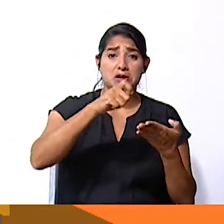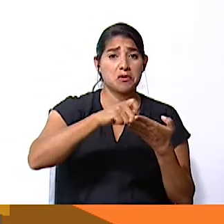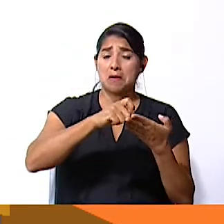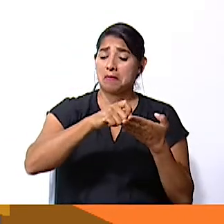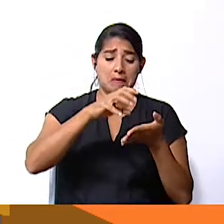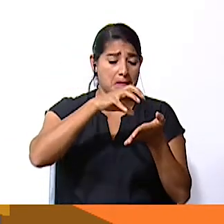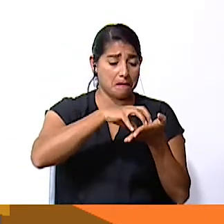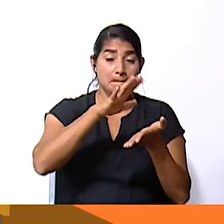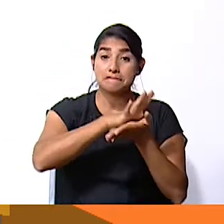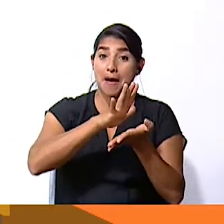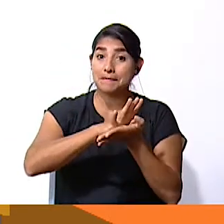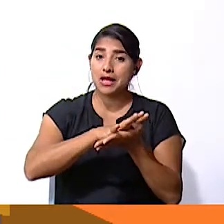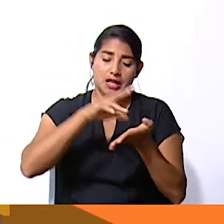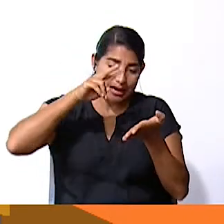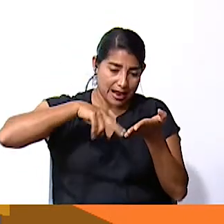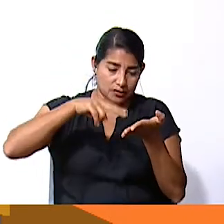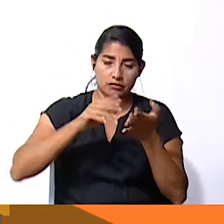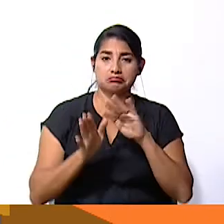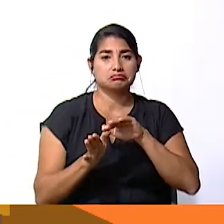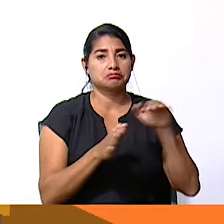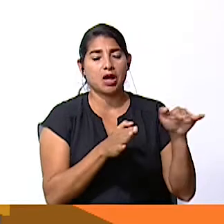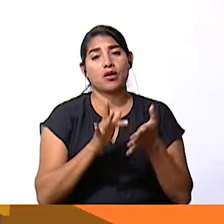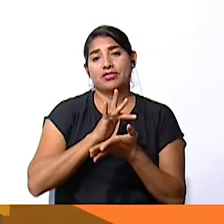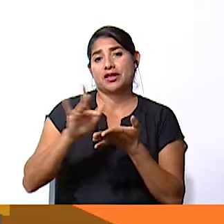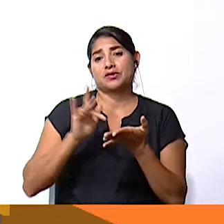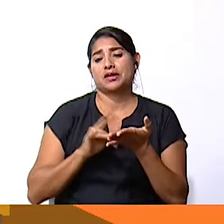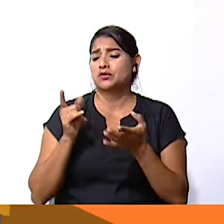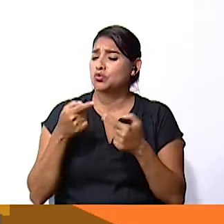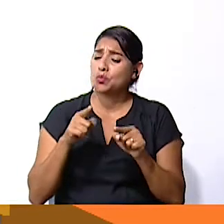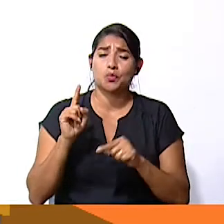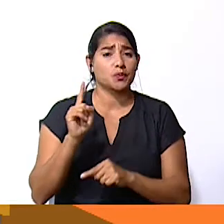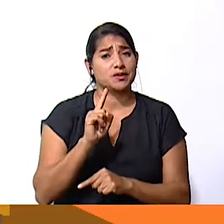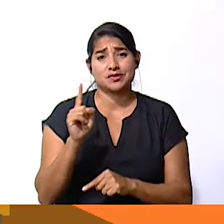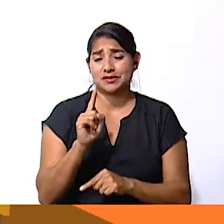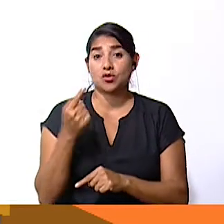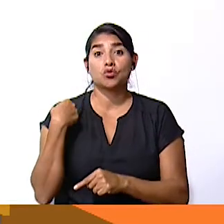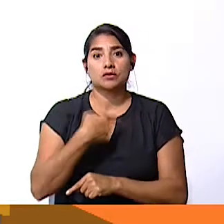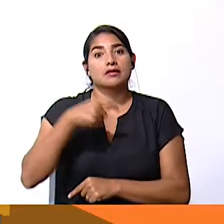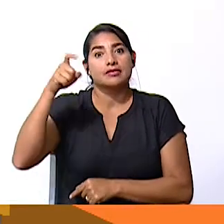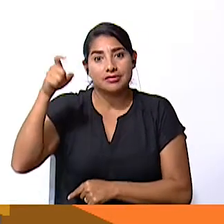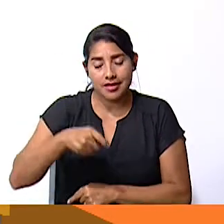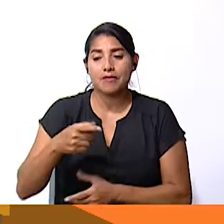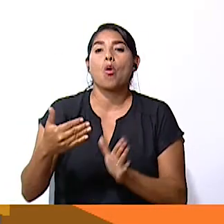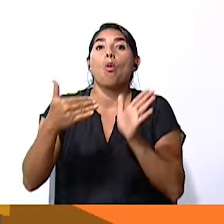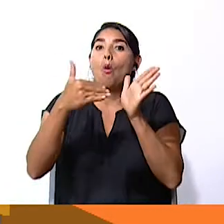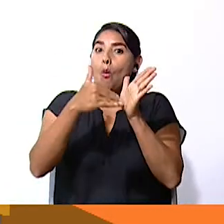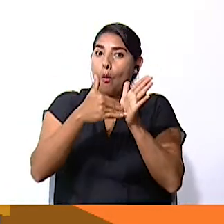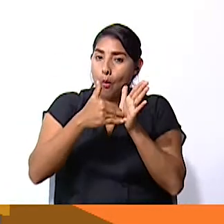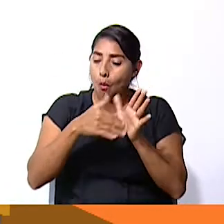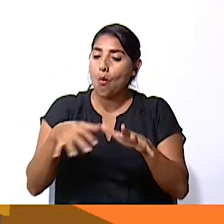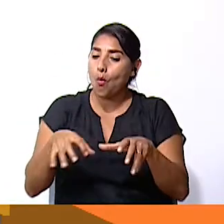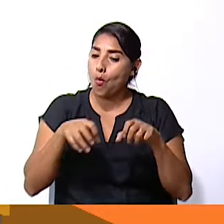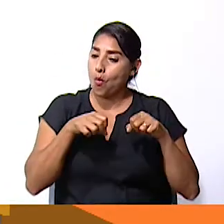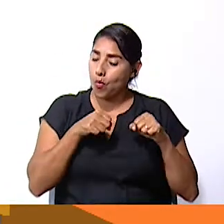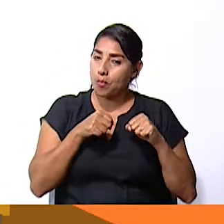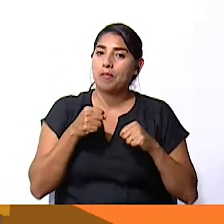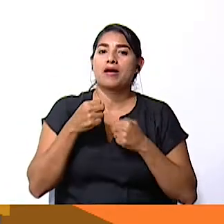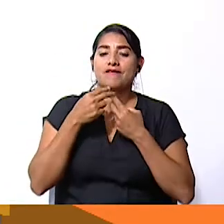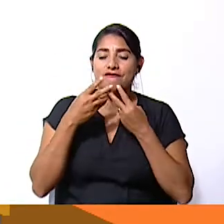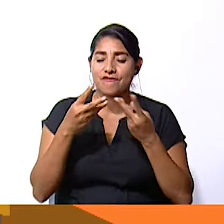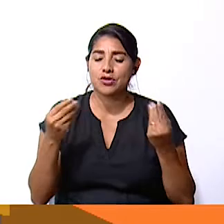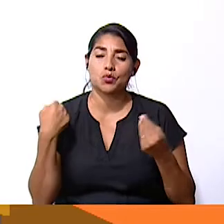de textos y la lectura de textos y eso no puede estar pasando. Debemos de retomarlos, por supuesto, para enriquecer